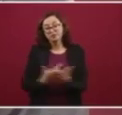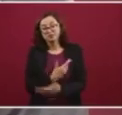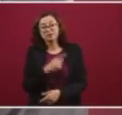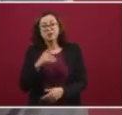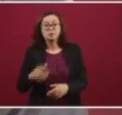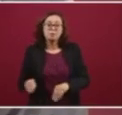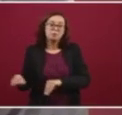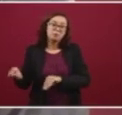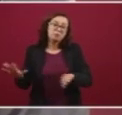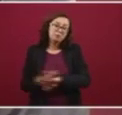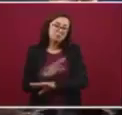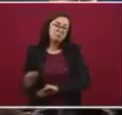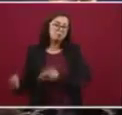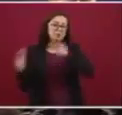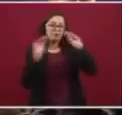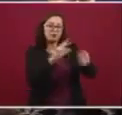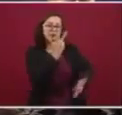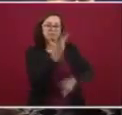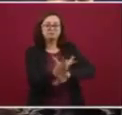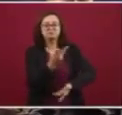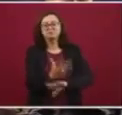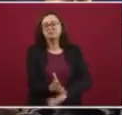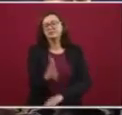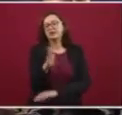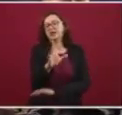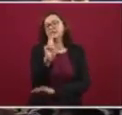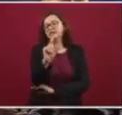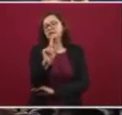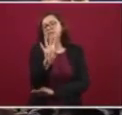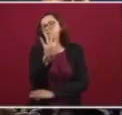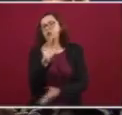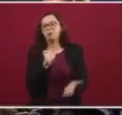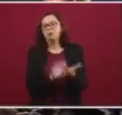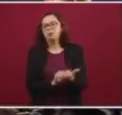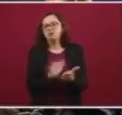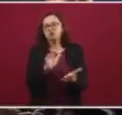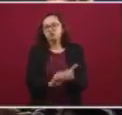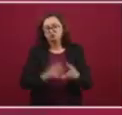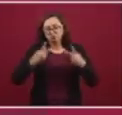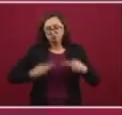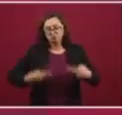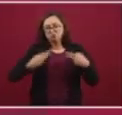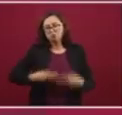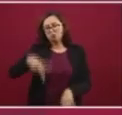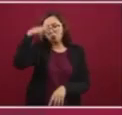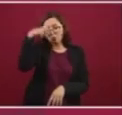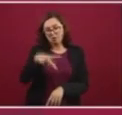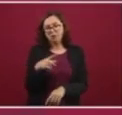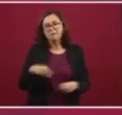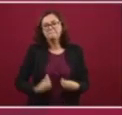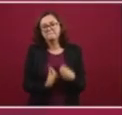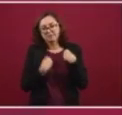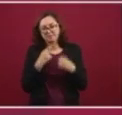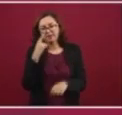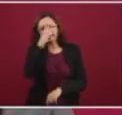Unidos. Alrededor de 34 millones de mexicanos en Estados